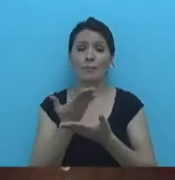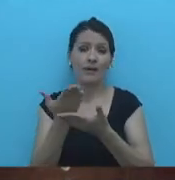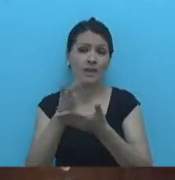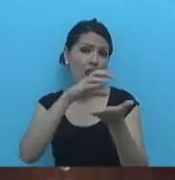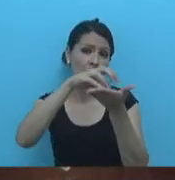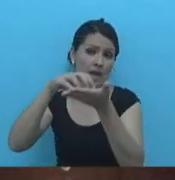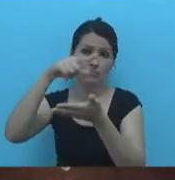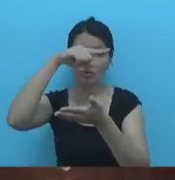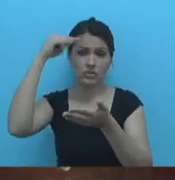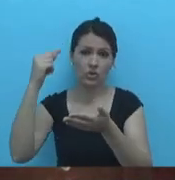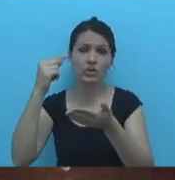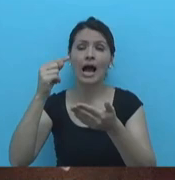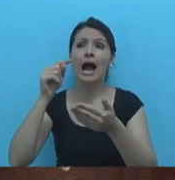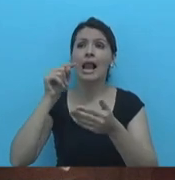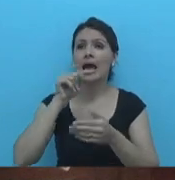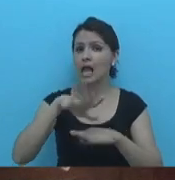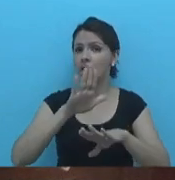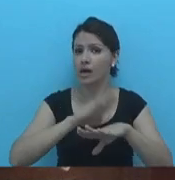el organismo competente, porque es un actor